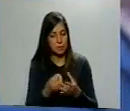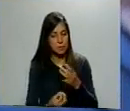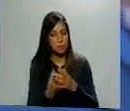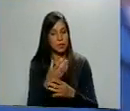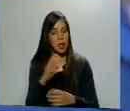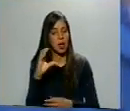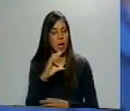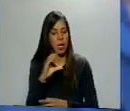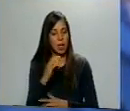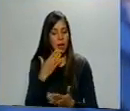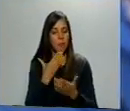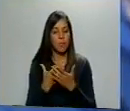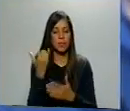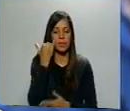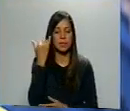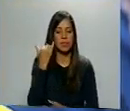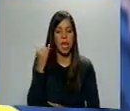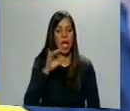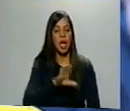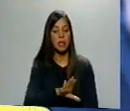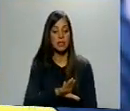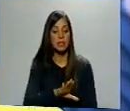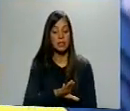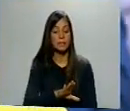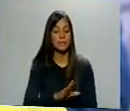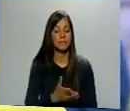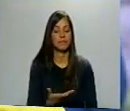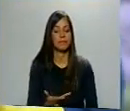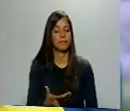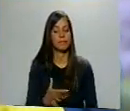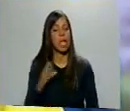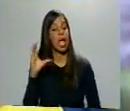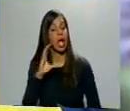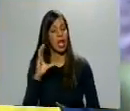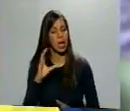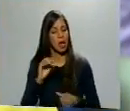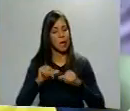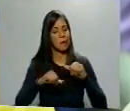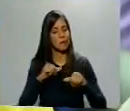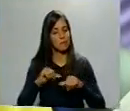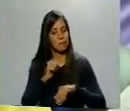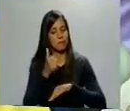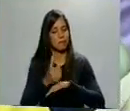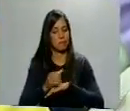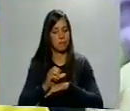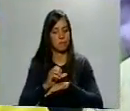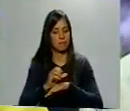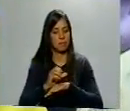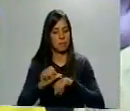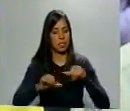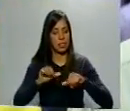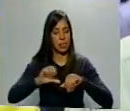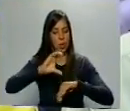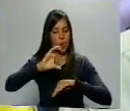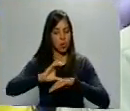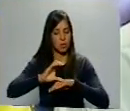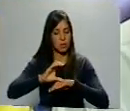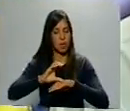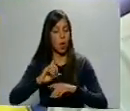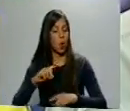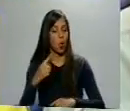Y la propuesta fue esa. Tipo Washington, Caracas DC, Caracas distrito capital. Una sola ciudad, una sola